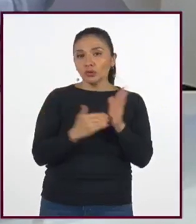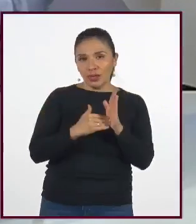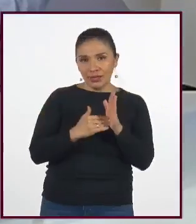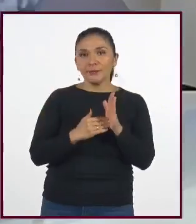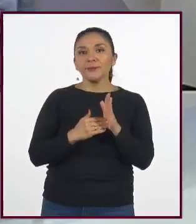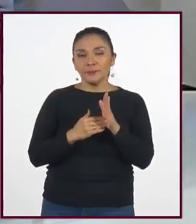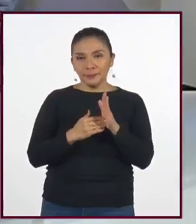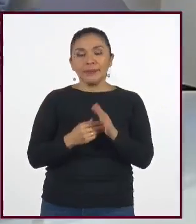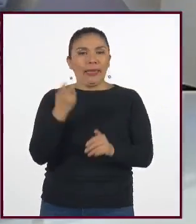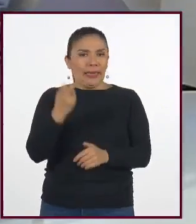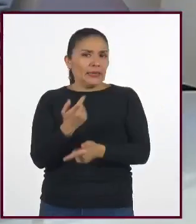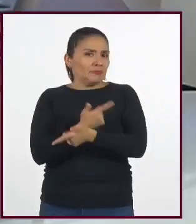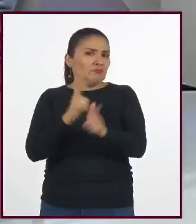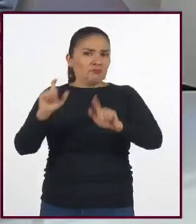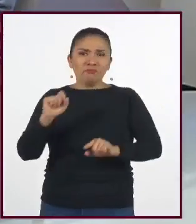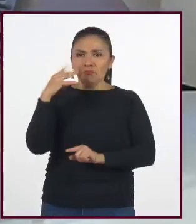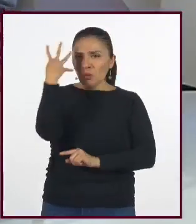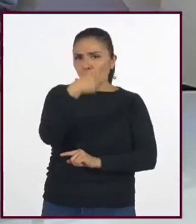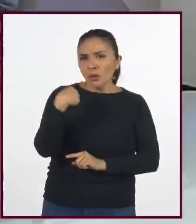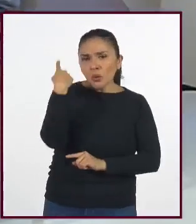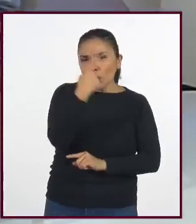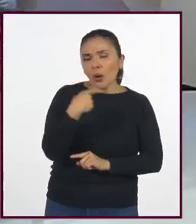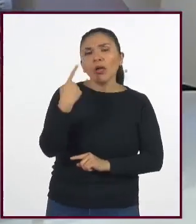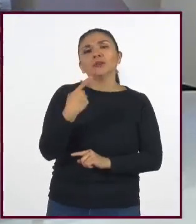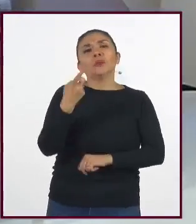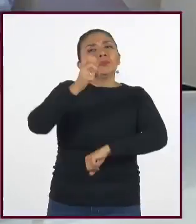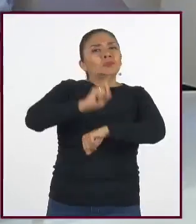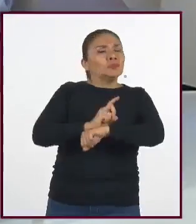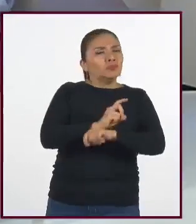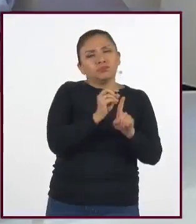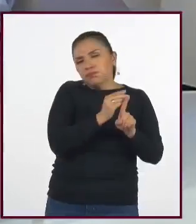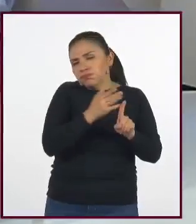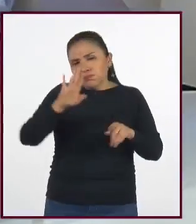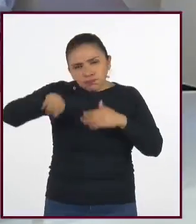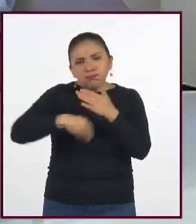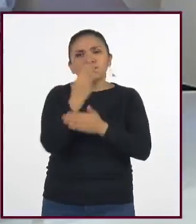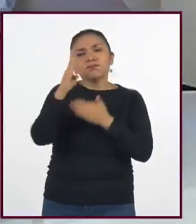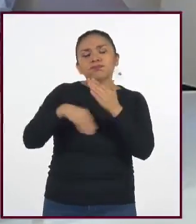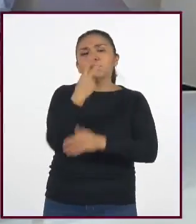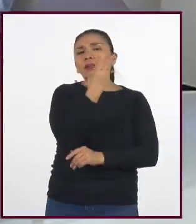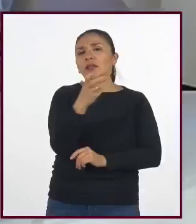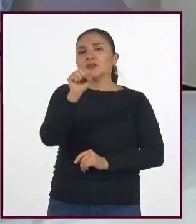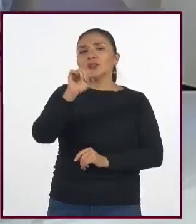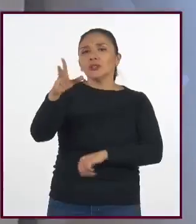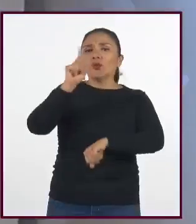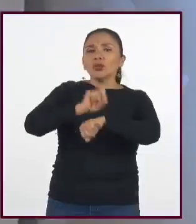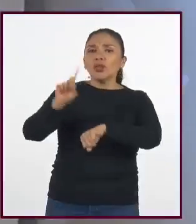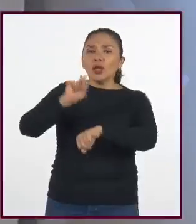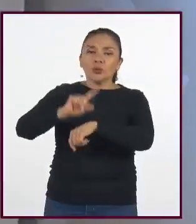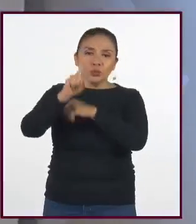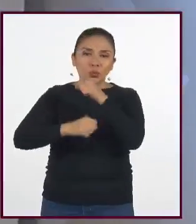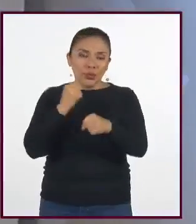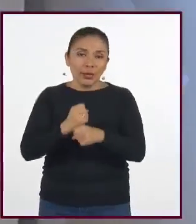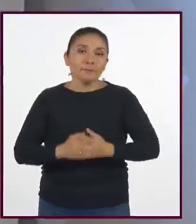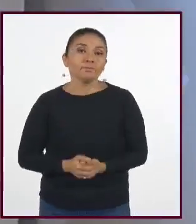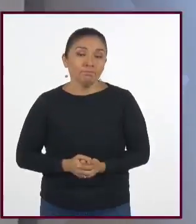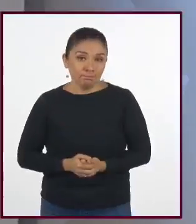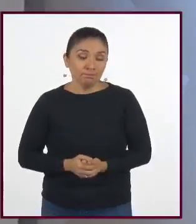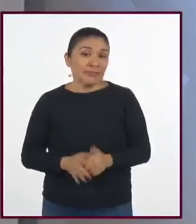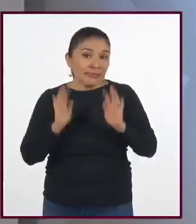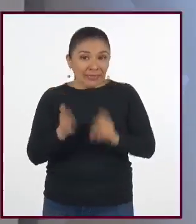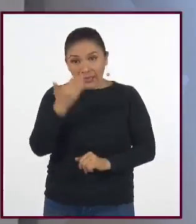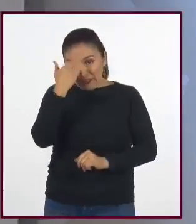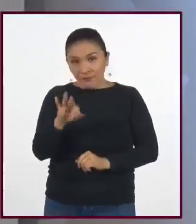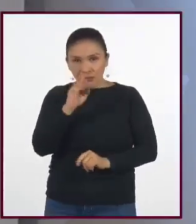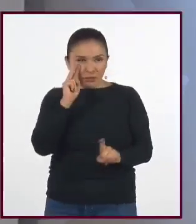800-911-2000. Está disponible a las 24 horas del día, los 365 días del año. Bueno, reconocemos que observar cambios